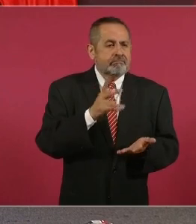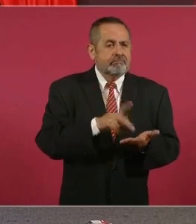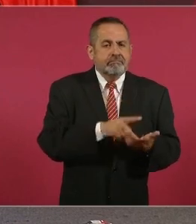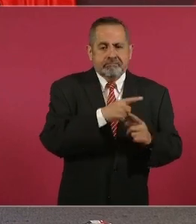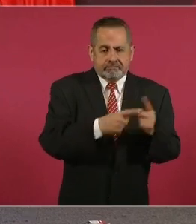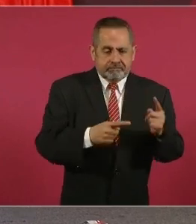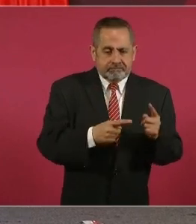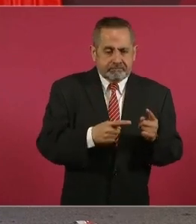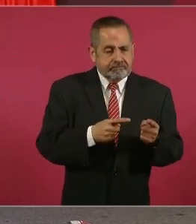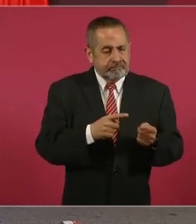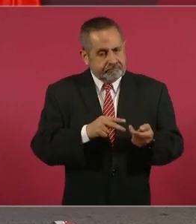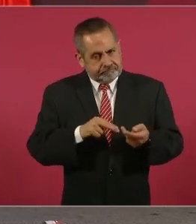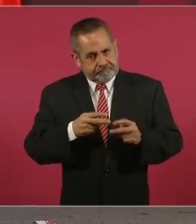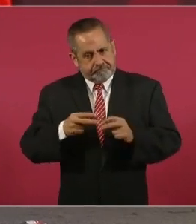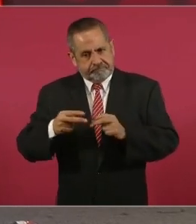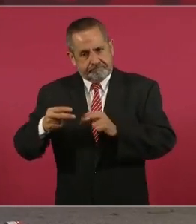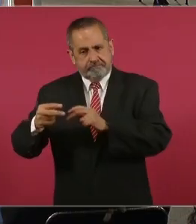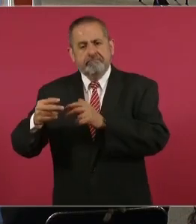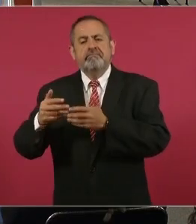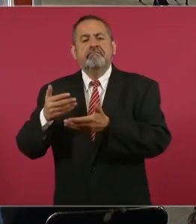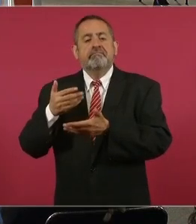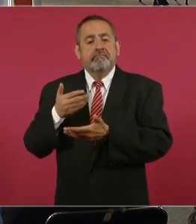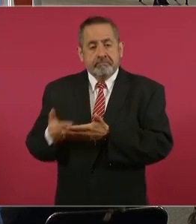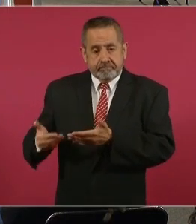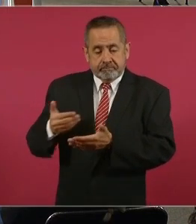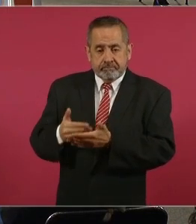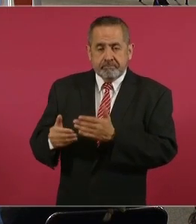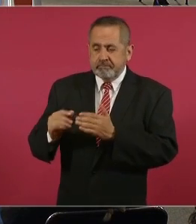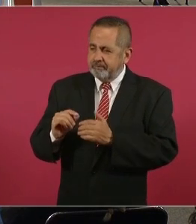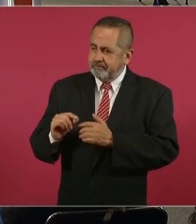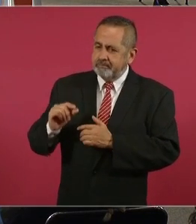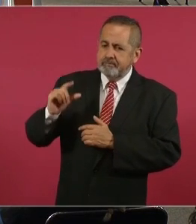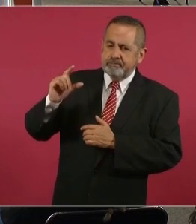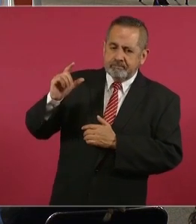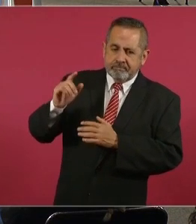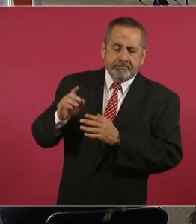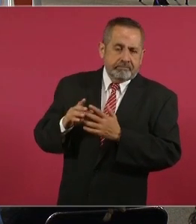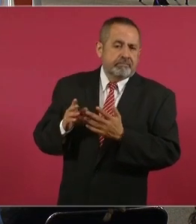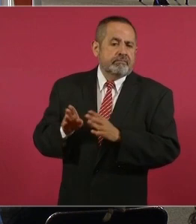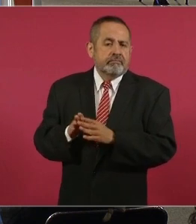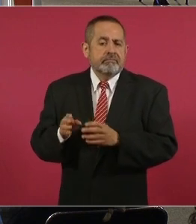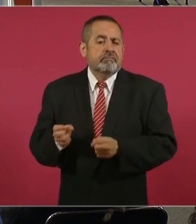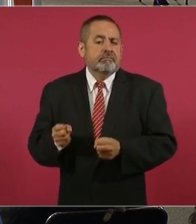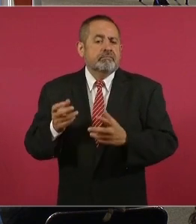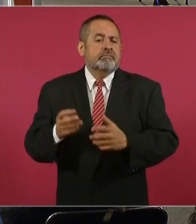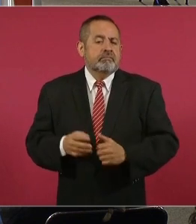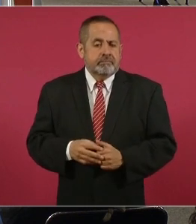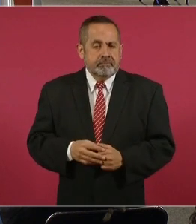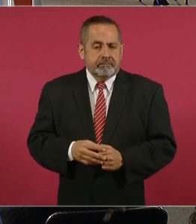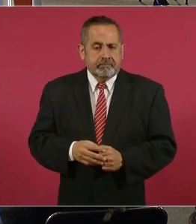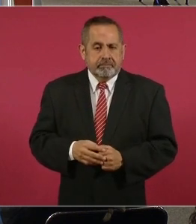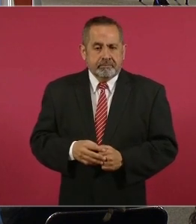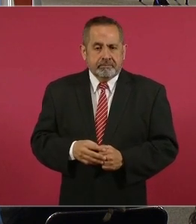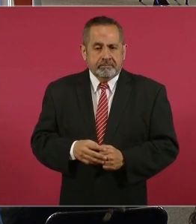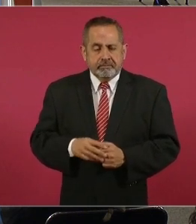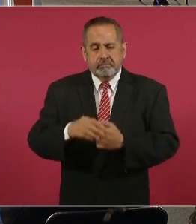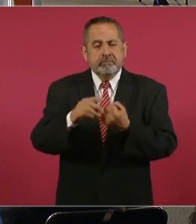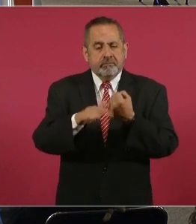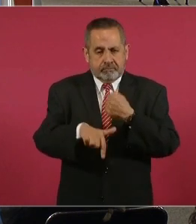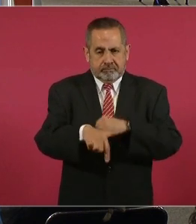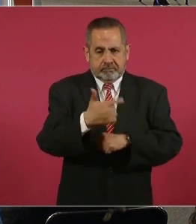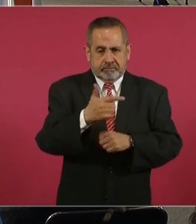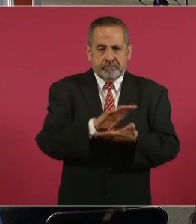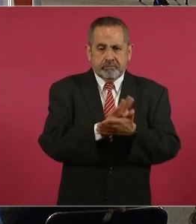Y ahora, a pesar de todo este incremento, va a llegar a 12